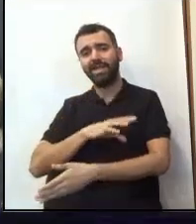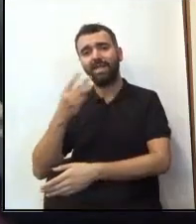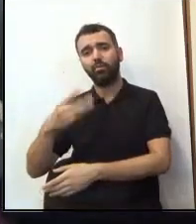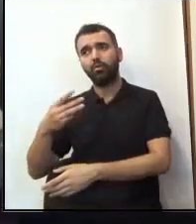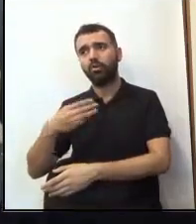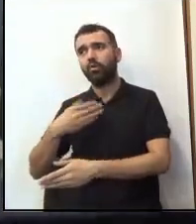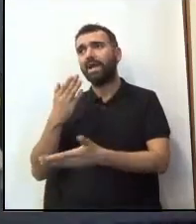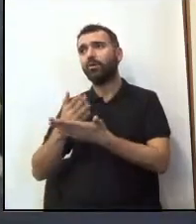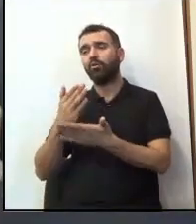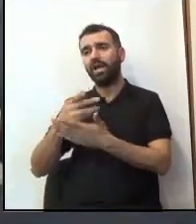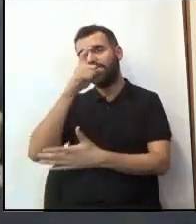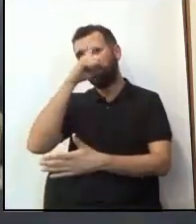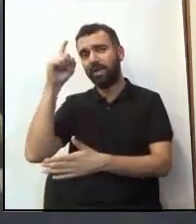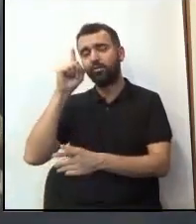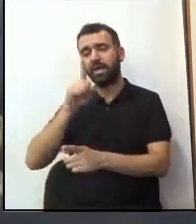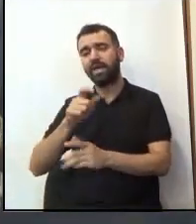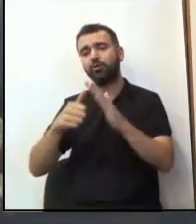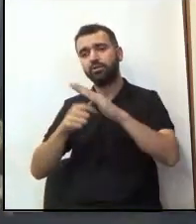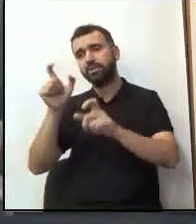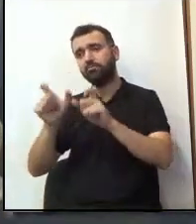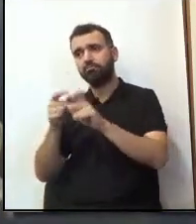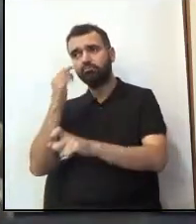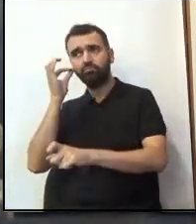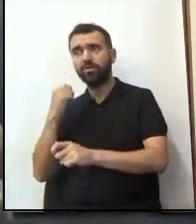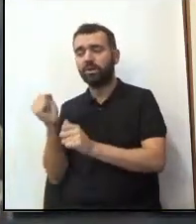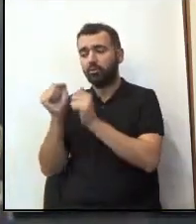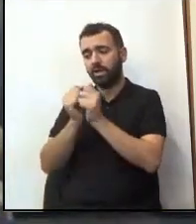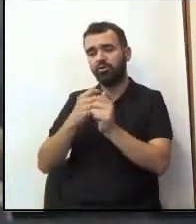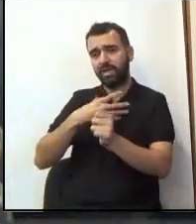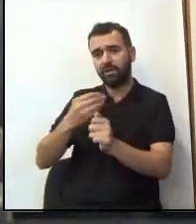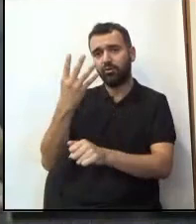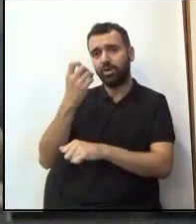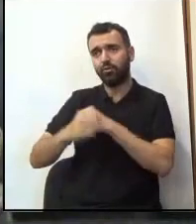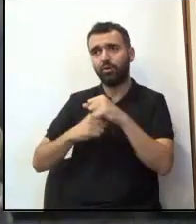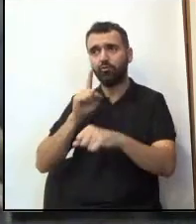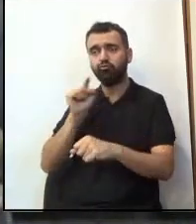Escuela de Verano para Concejales y Concejalas. Me acompañó mi hijo de 4 años.